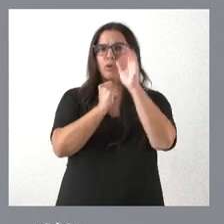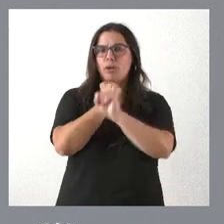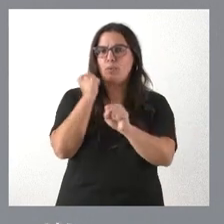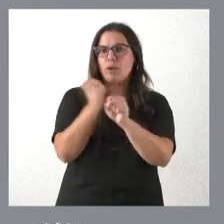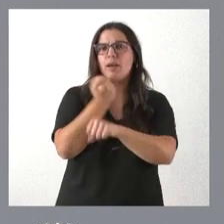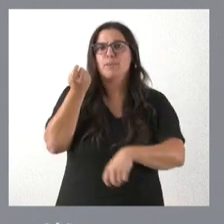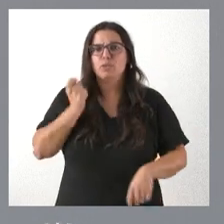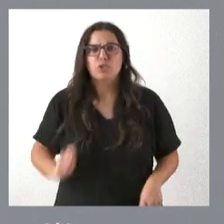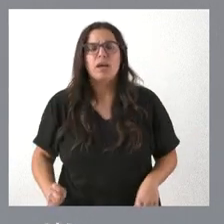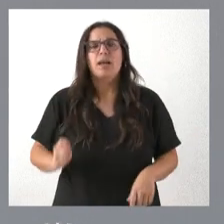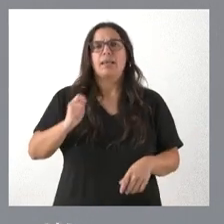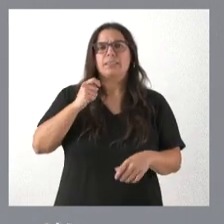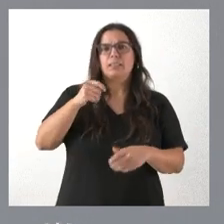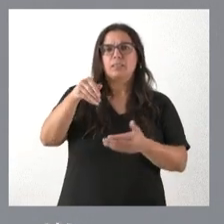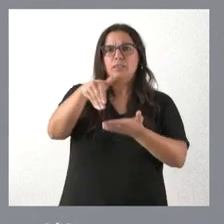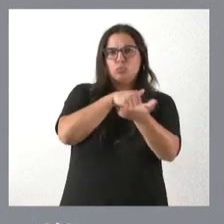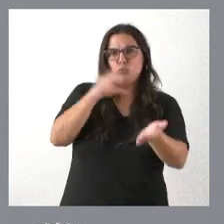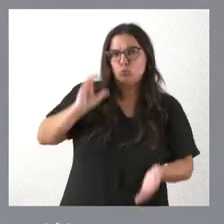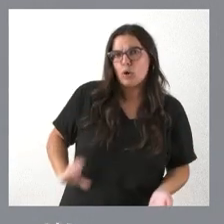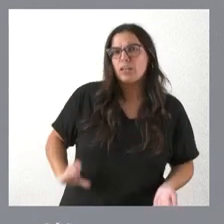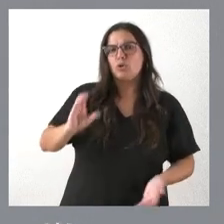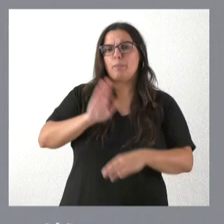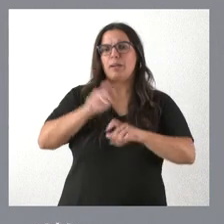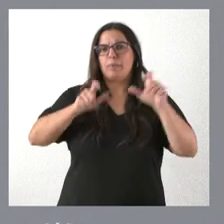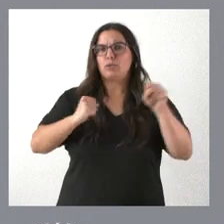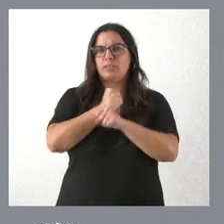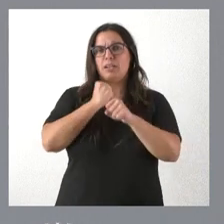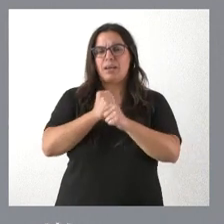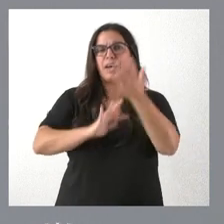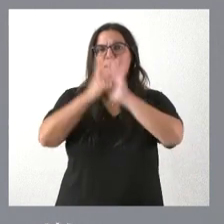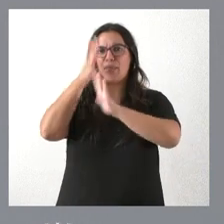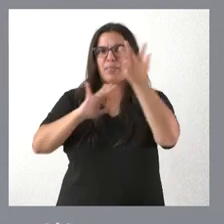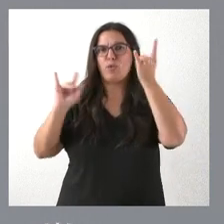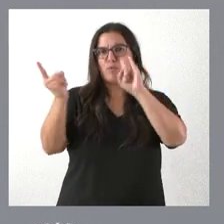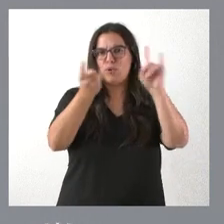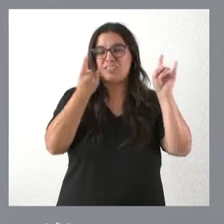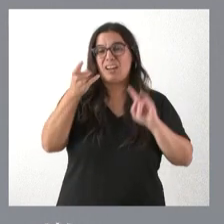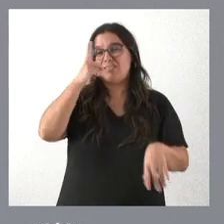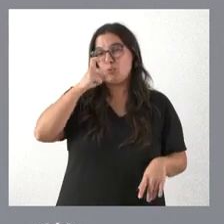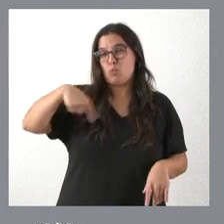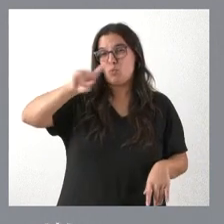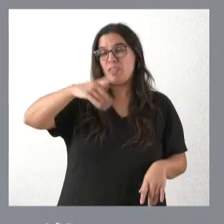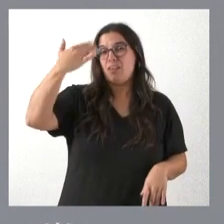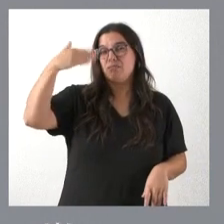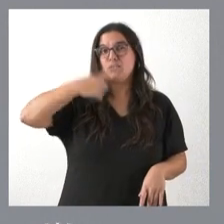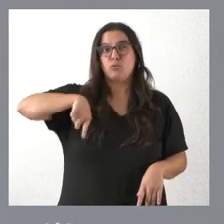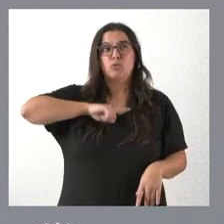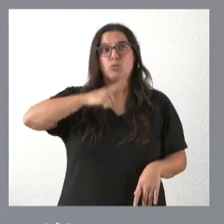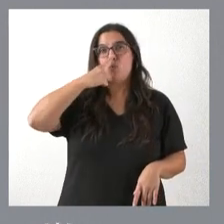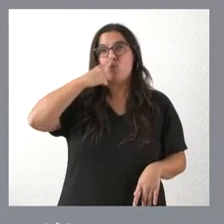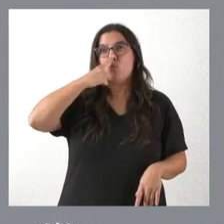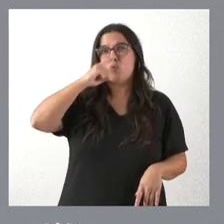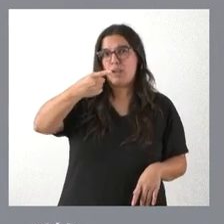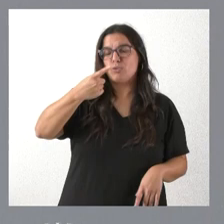profesionales y retributivas de las personas que trabajan incendidos forestales hicimos recordar a ustedes hace un año